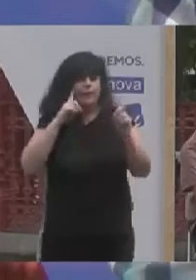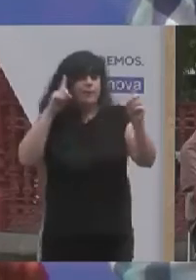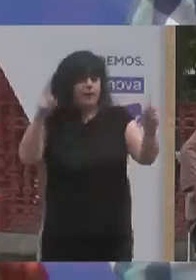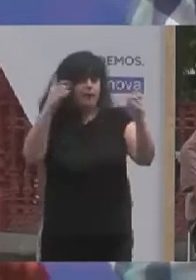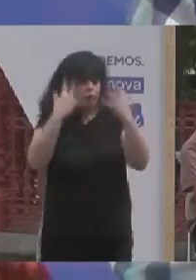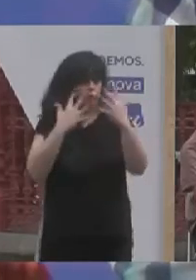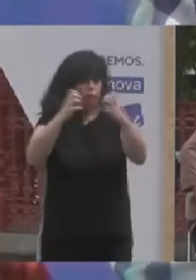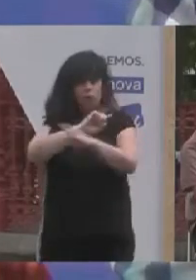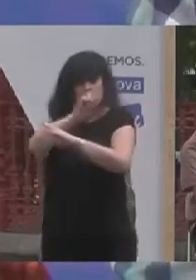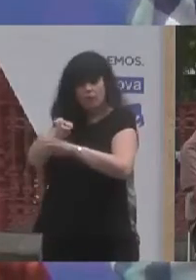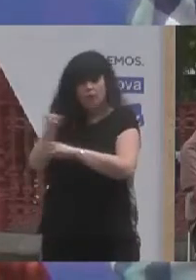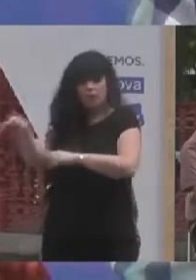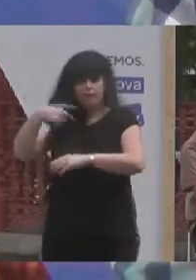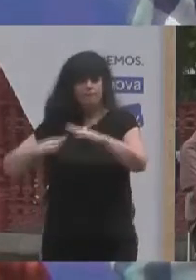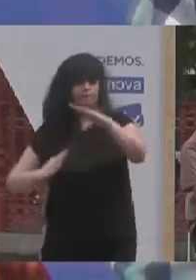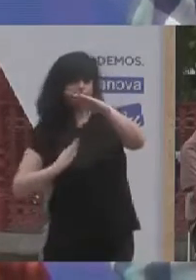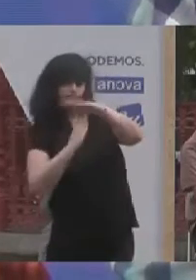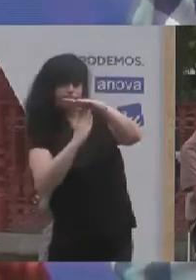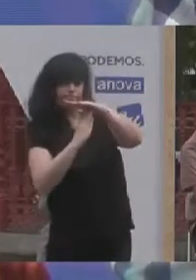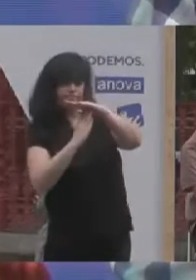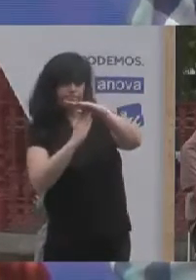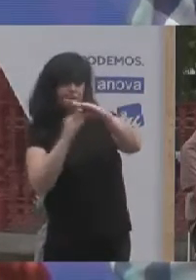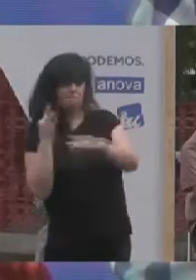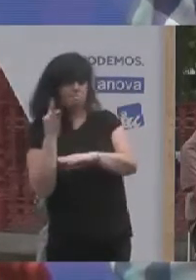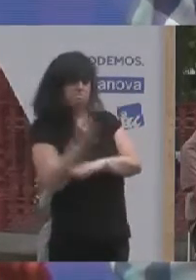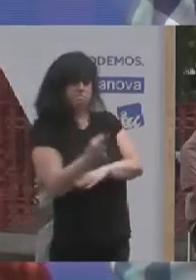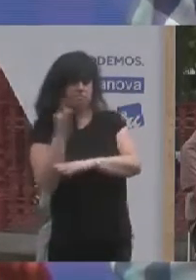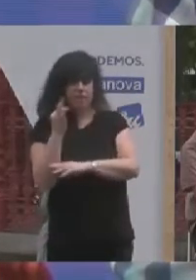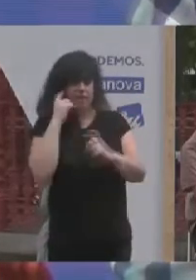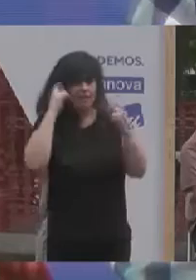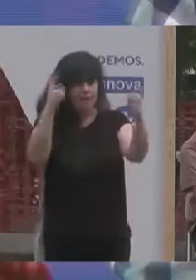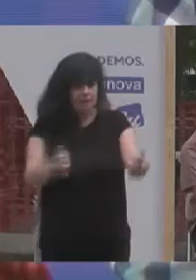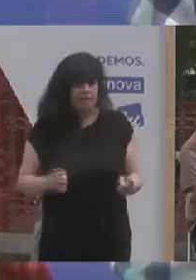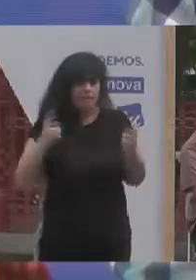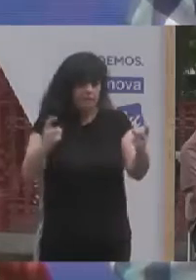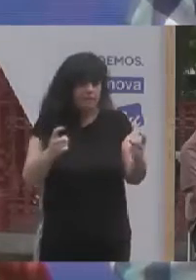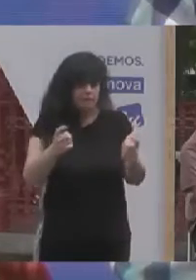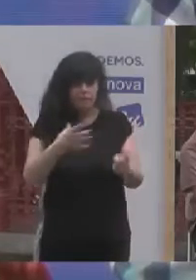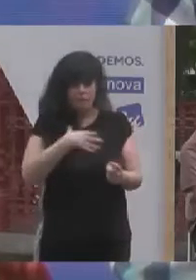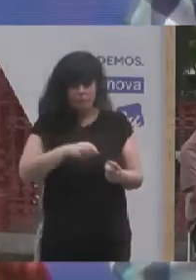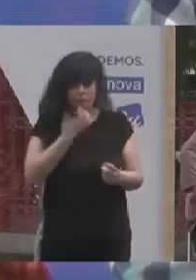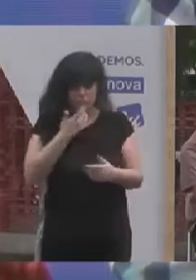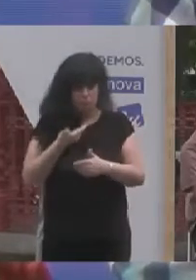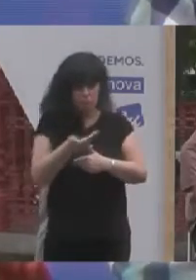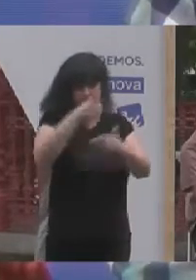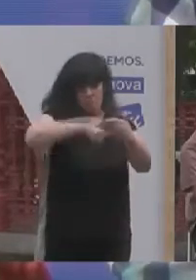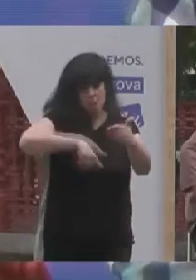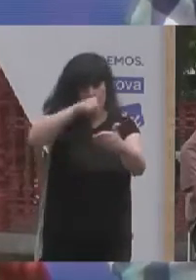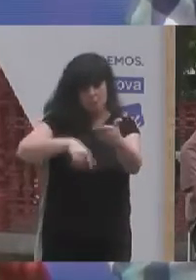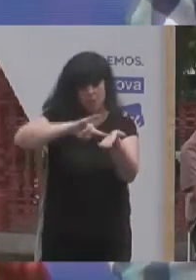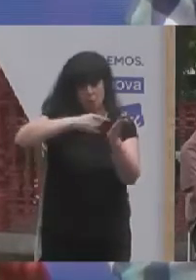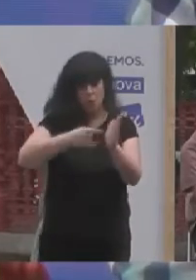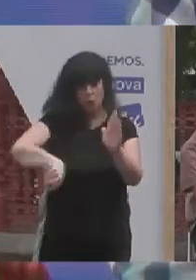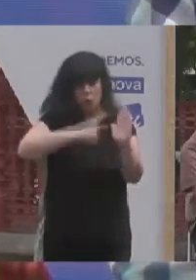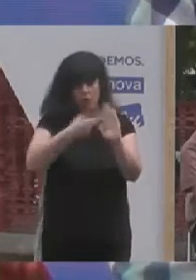Congreso, van tentar frear no Senado durante meses os proxectos de lei, obrigando